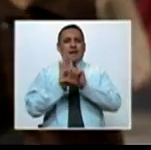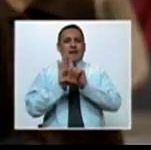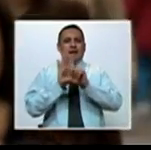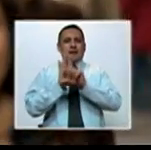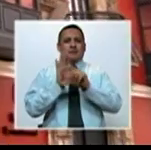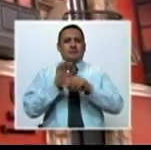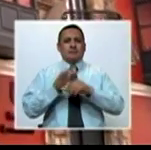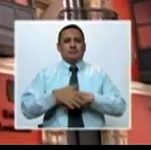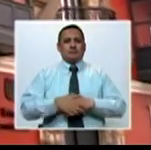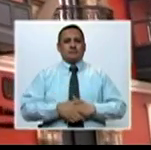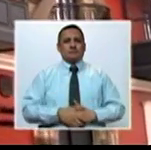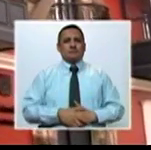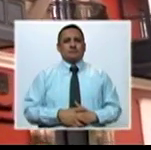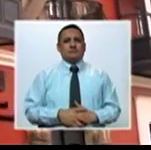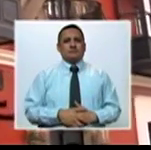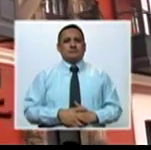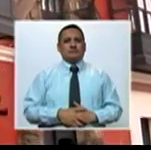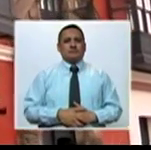legal.